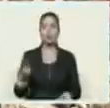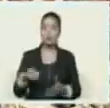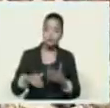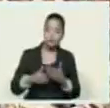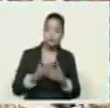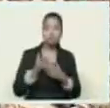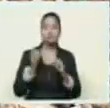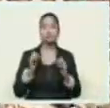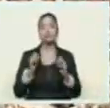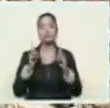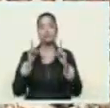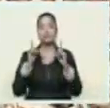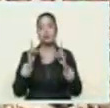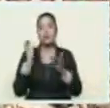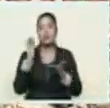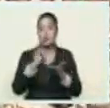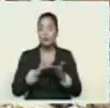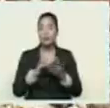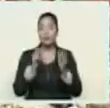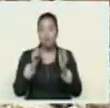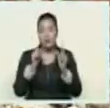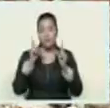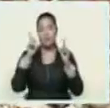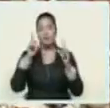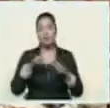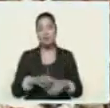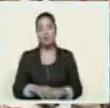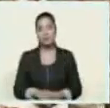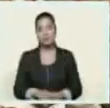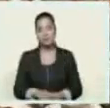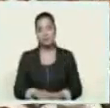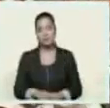resolución tiempo de despertar